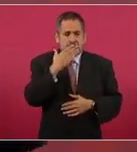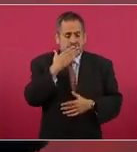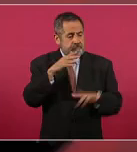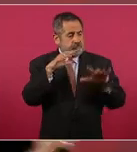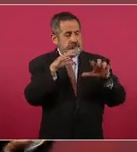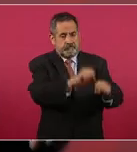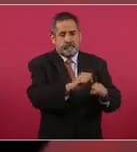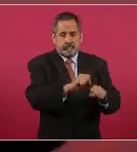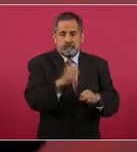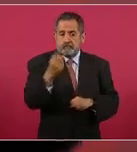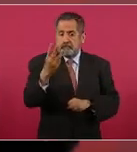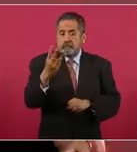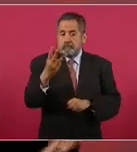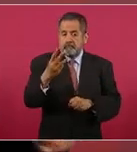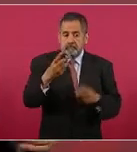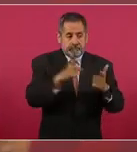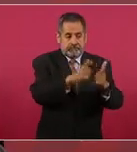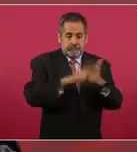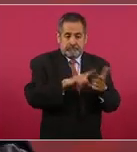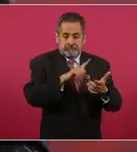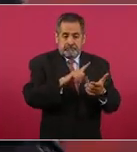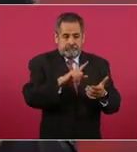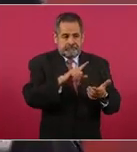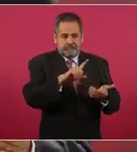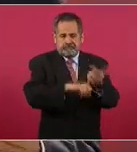detienen a tres delincuentes